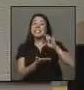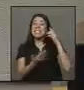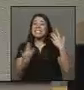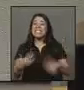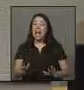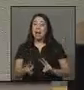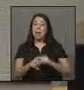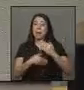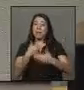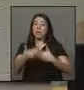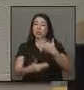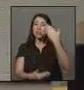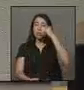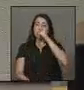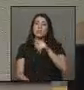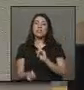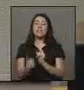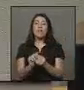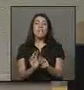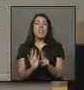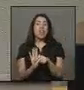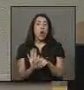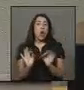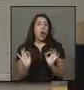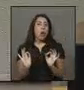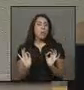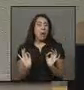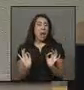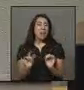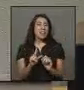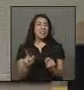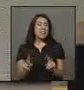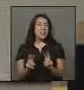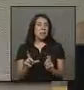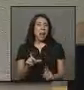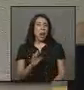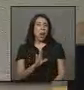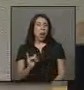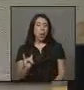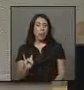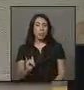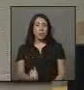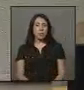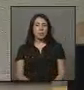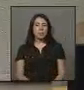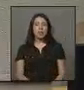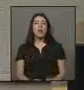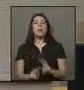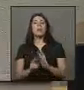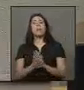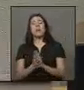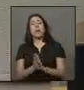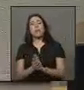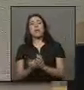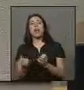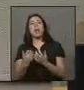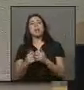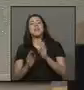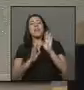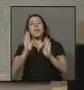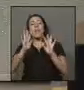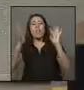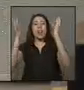tiempo, se normaliza bastante rápidamente la actividad del lobby. Las agencias que tienen que ver con el cuidado del medio ambiente, con la protección